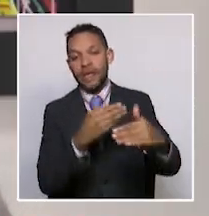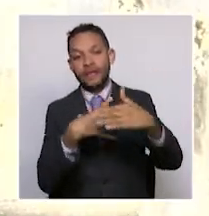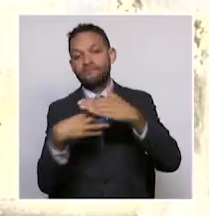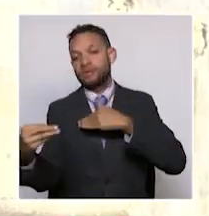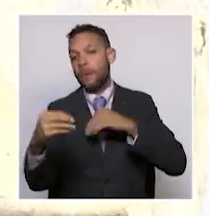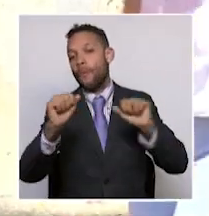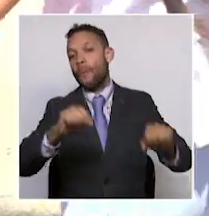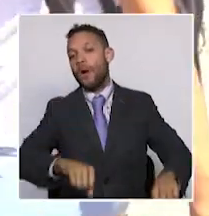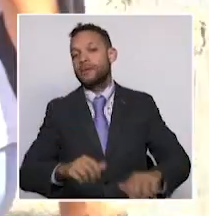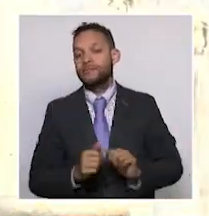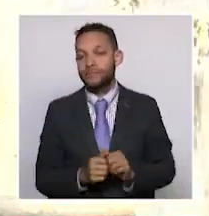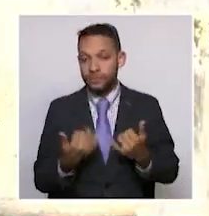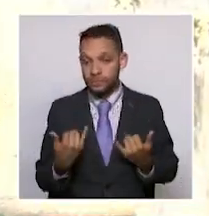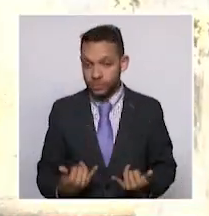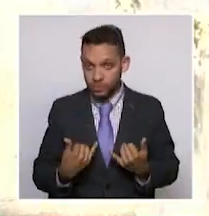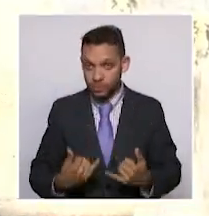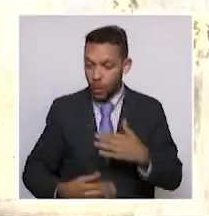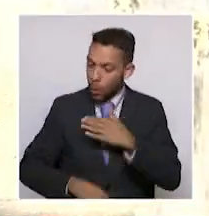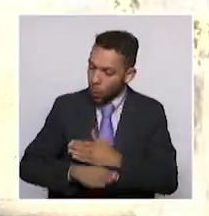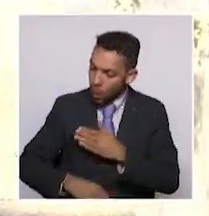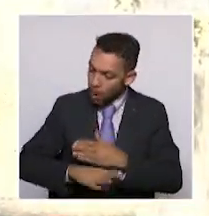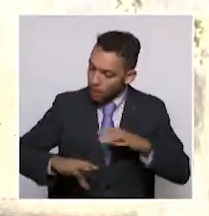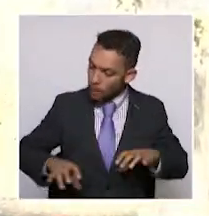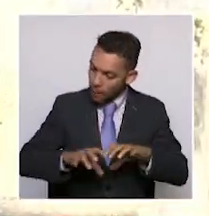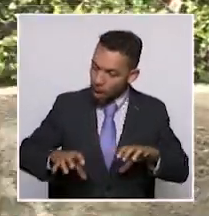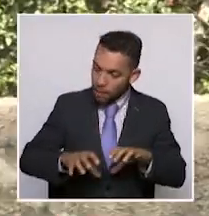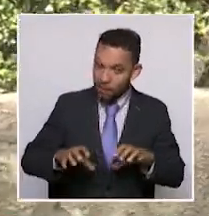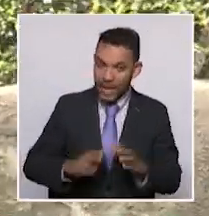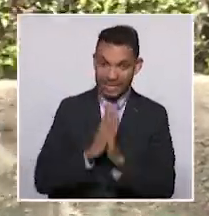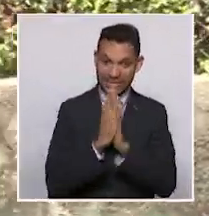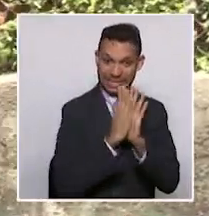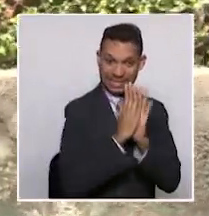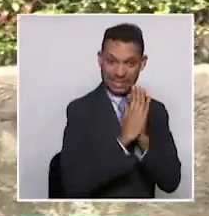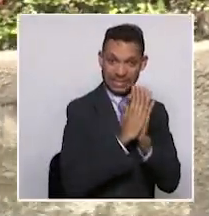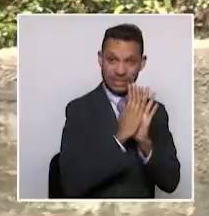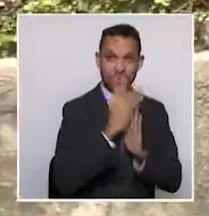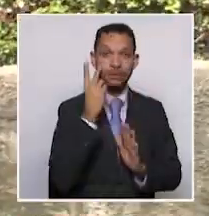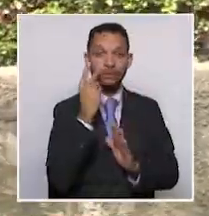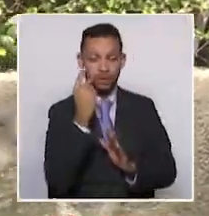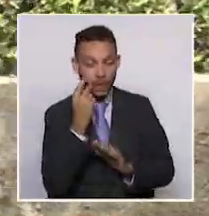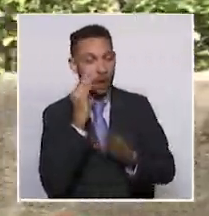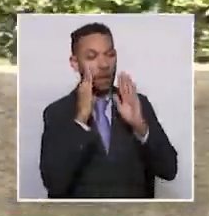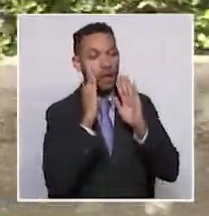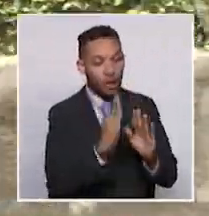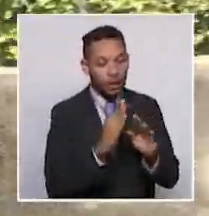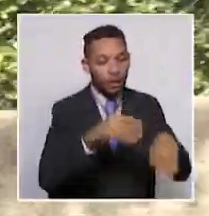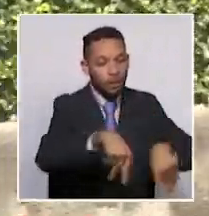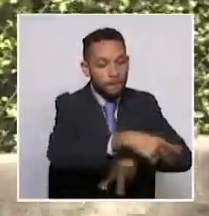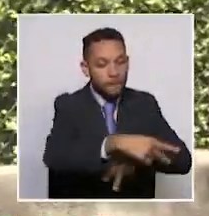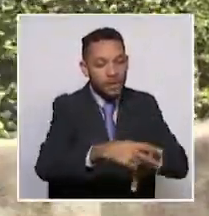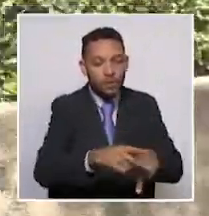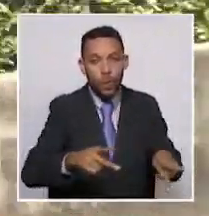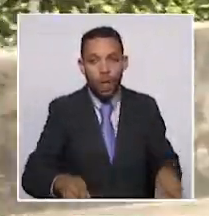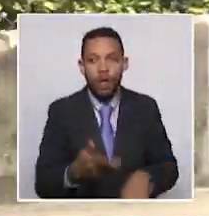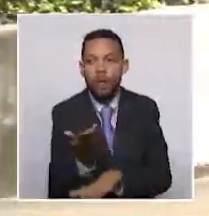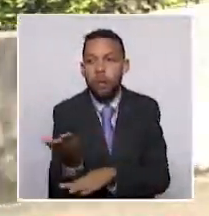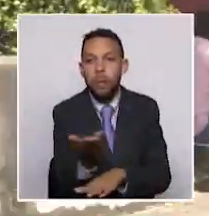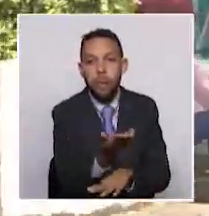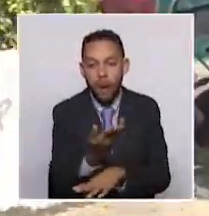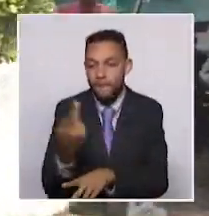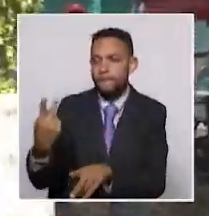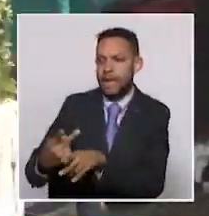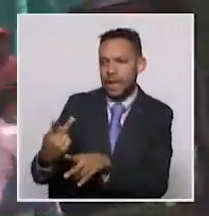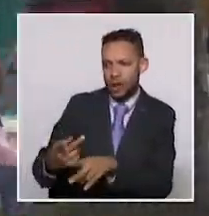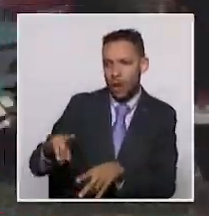pueden hacerlo. Continuamente se adelantan operativos en zona céntrica de la ciudad para evitar que esta población pernote en sitios prohibidos, incrementando la percepción